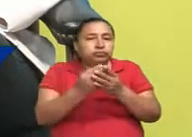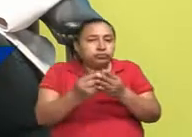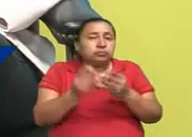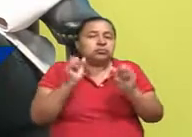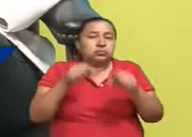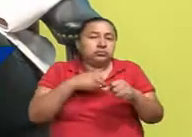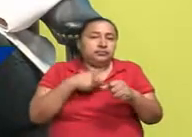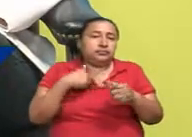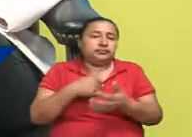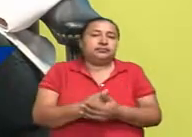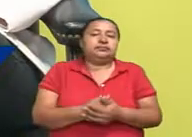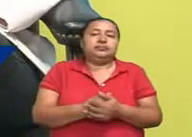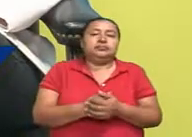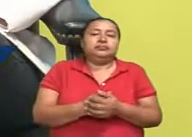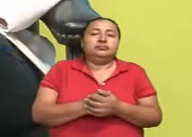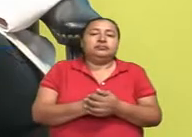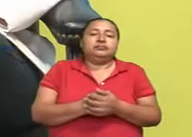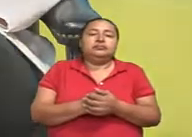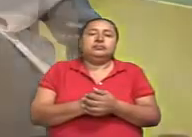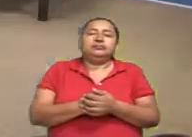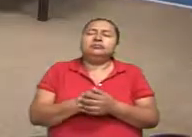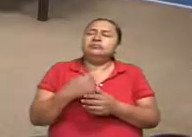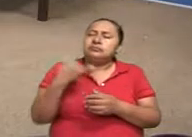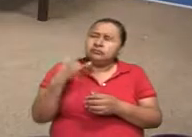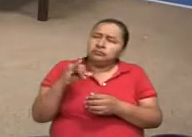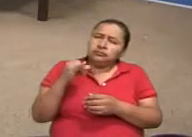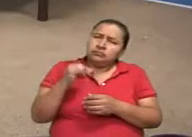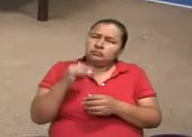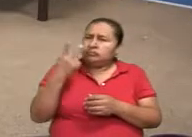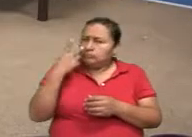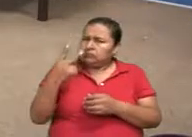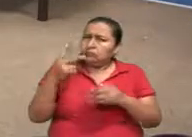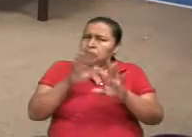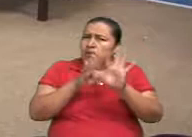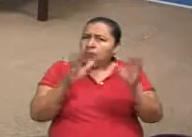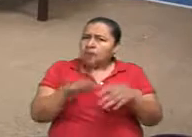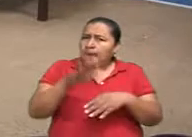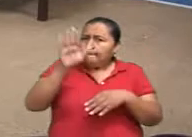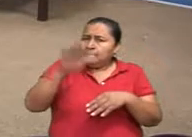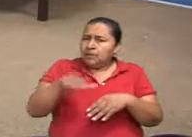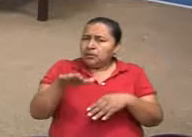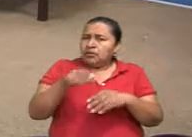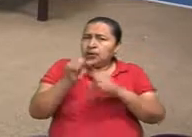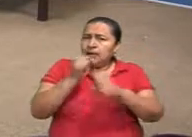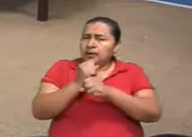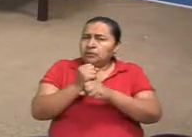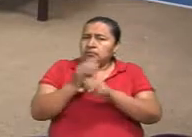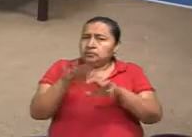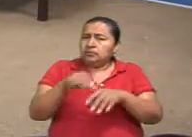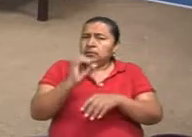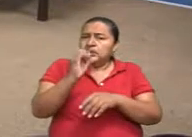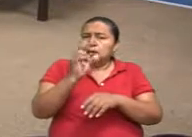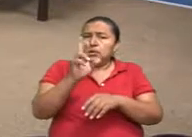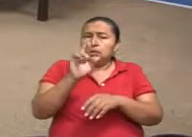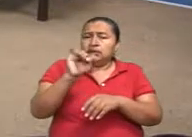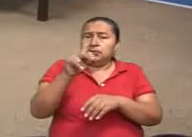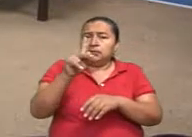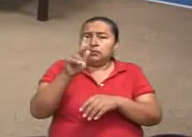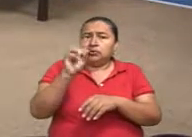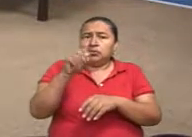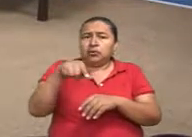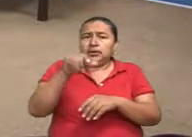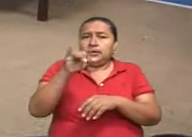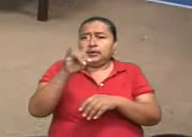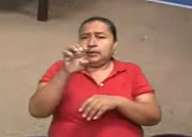Obviamente las mujeres con menores de edad también son otros factores para la criptorquía, las alteraciones